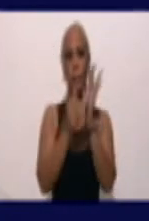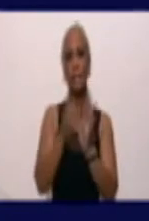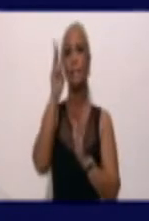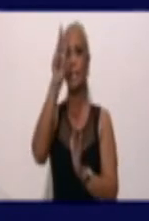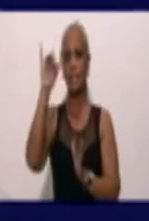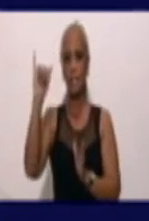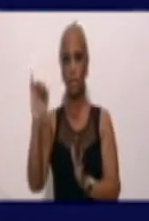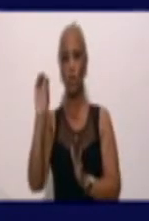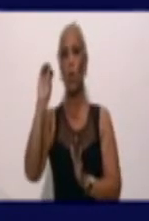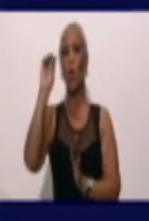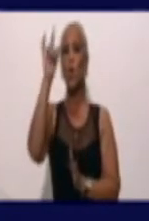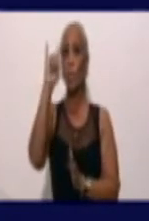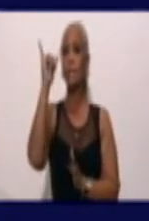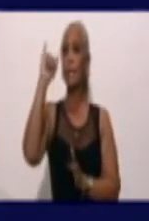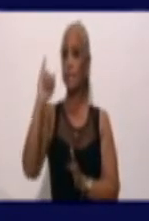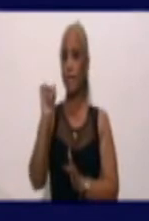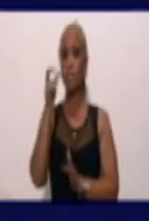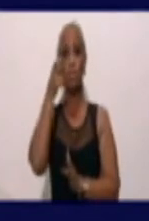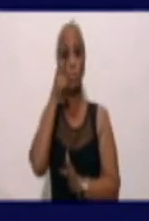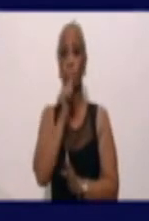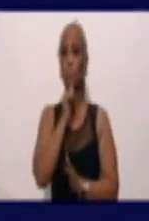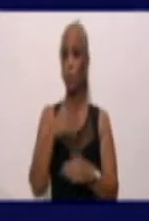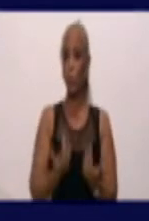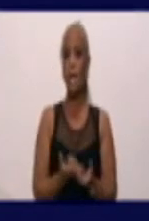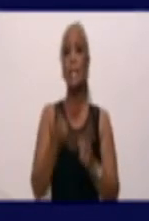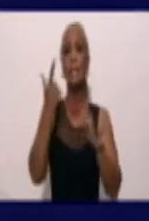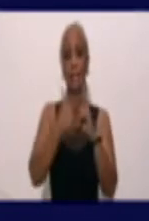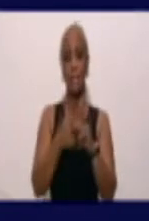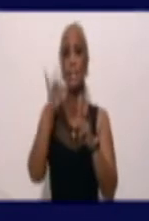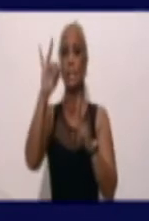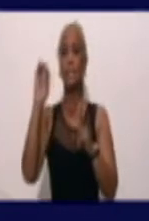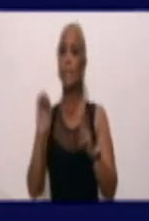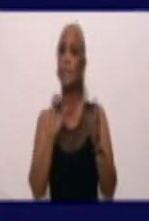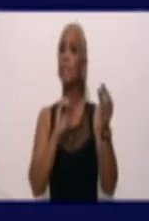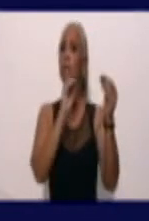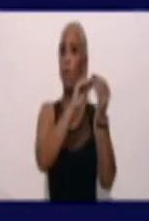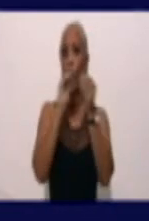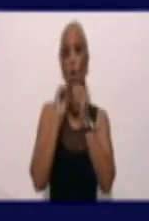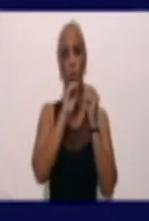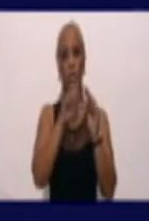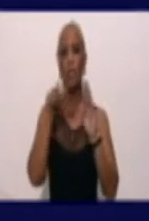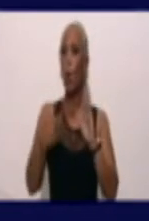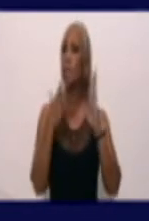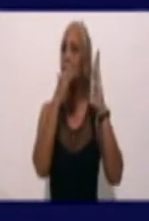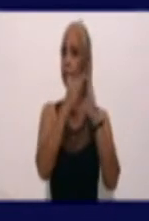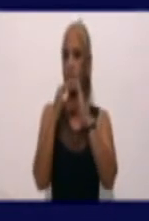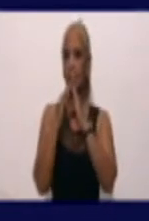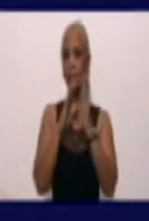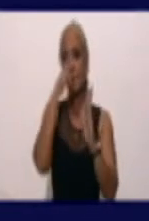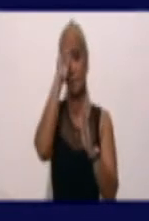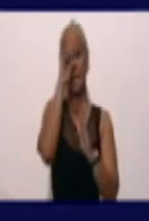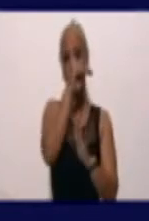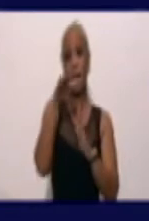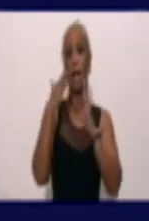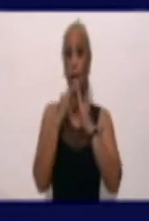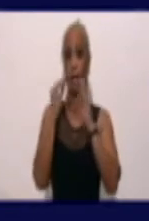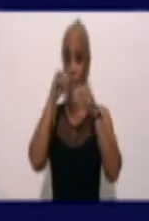2.396 sospechosos y 76 contactos. En el hogar hoy, en ingreso domiciliario,